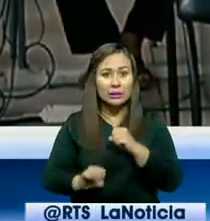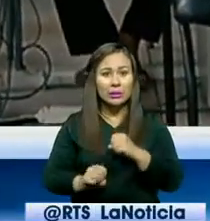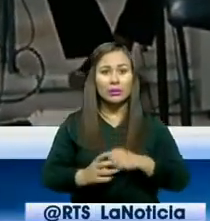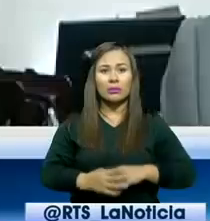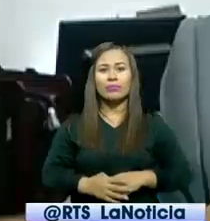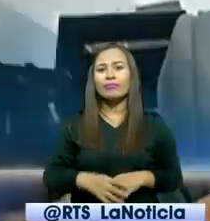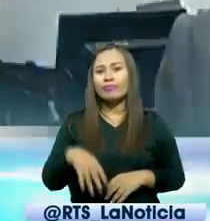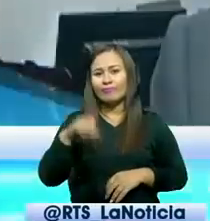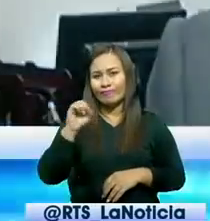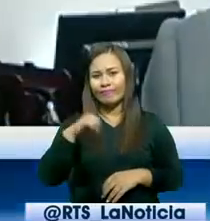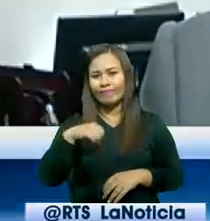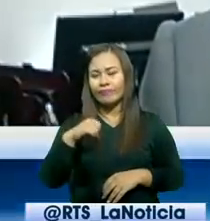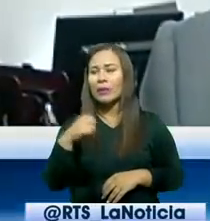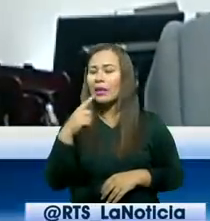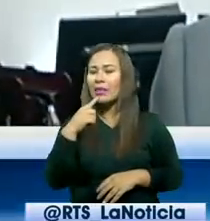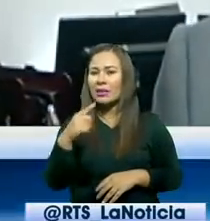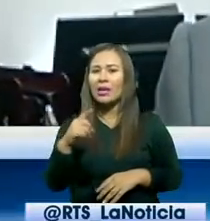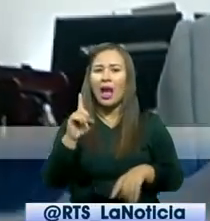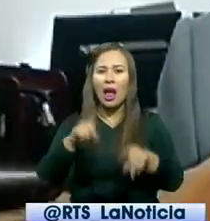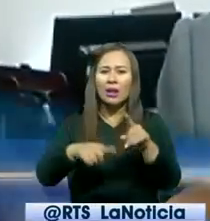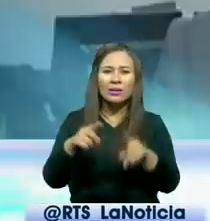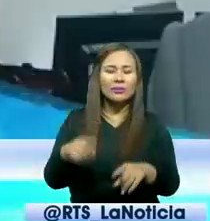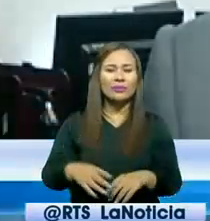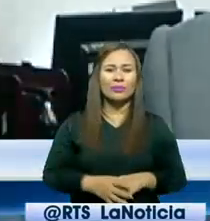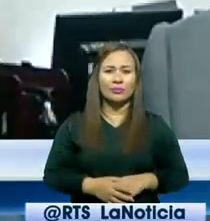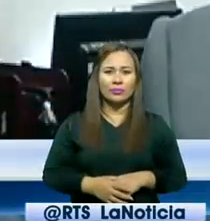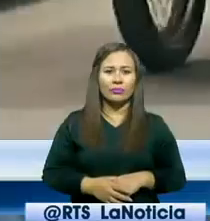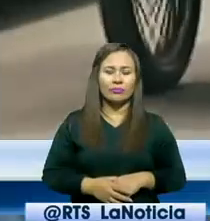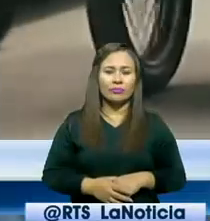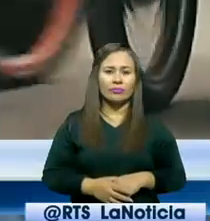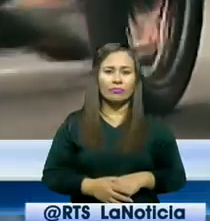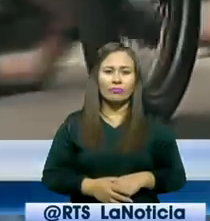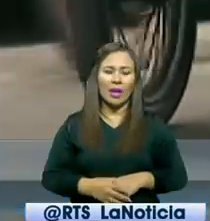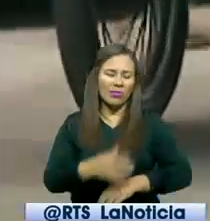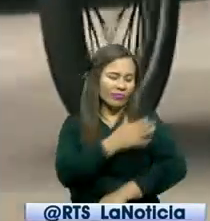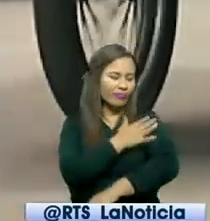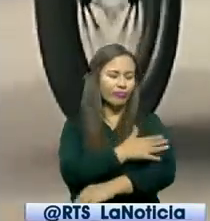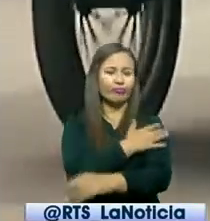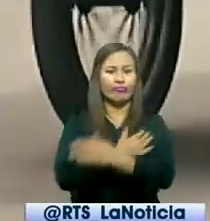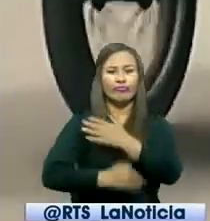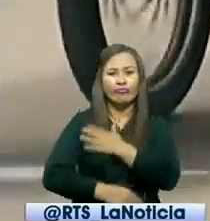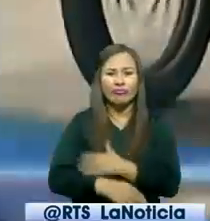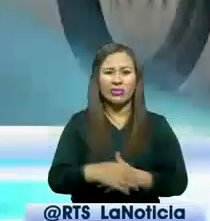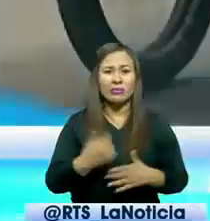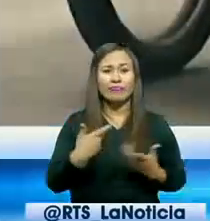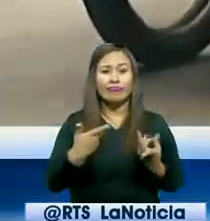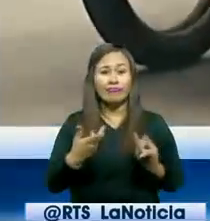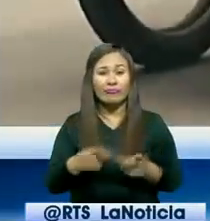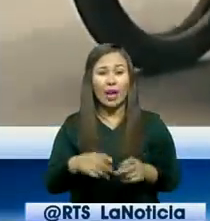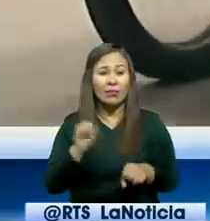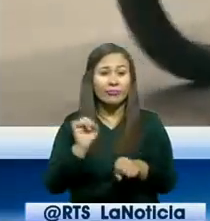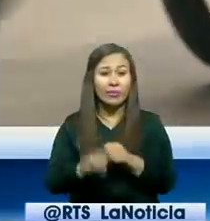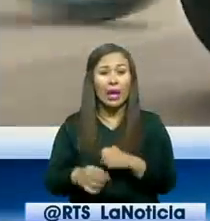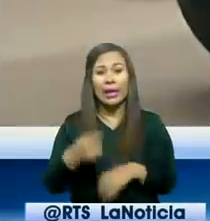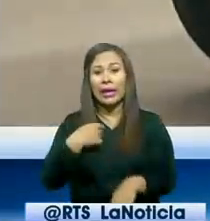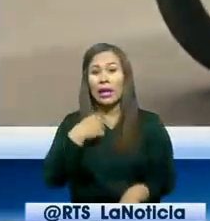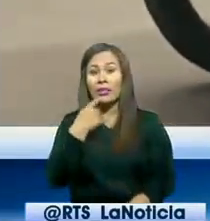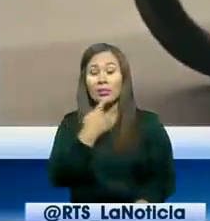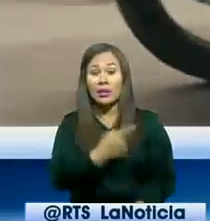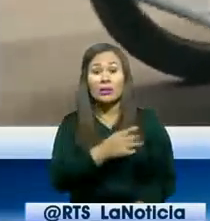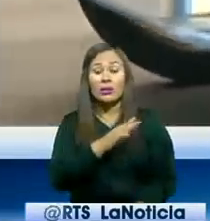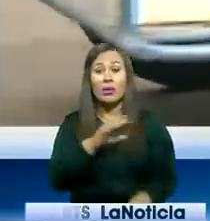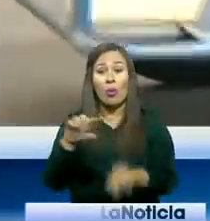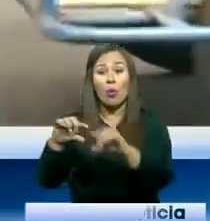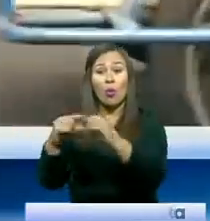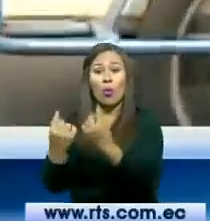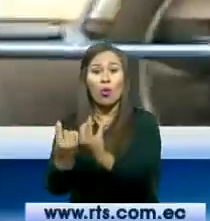existían ciertas lesiones en esta ciudadana. Según la progenitora, se trataría de una agrupación que pretendía